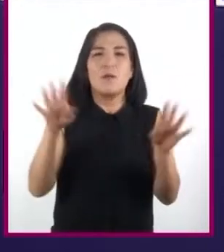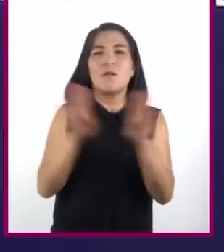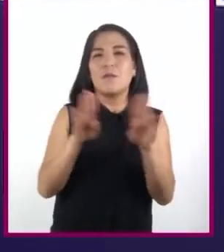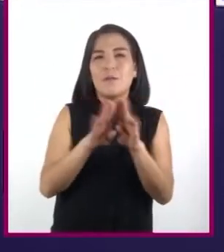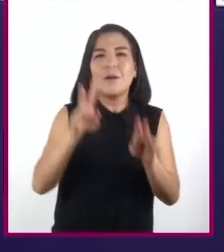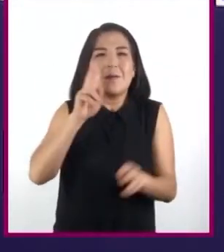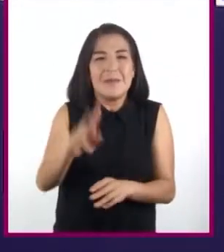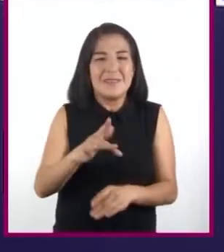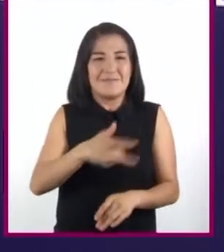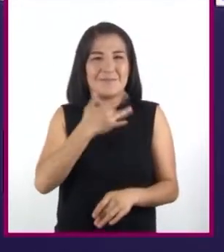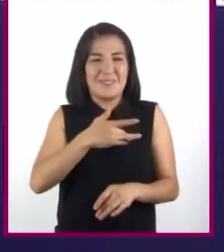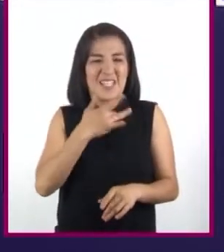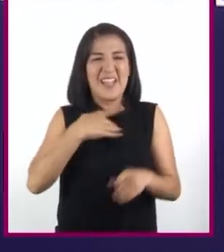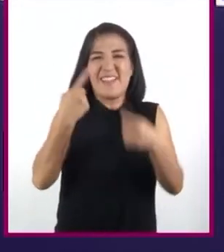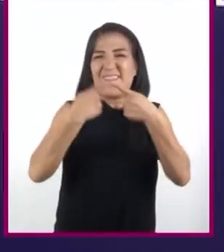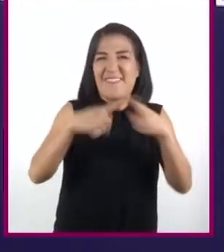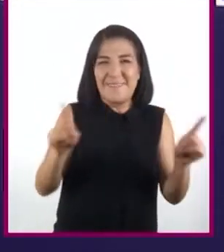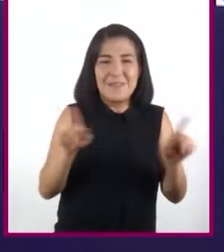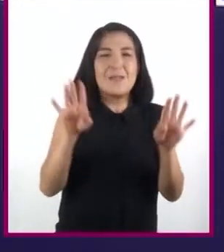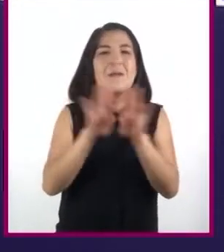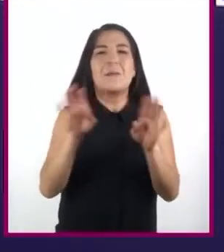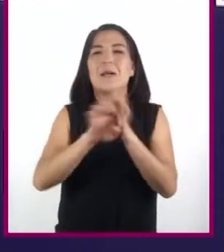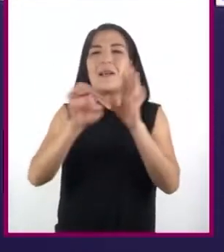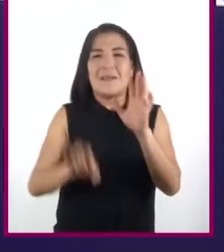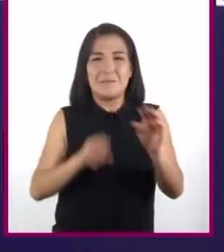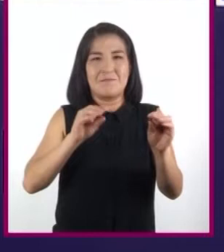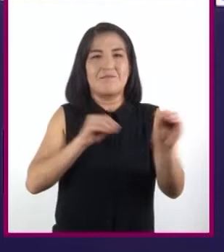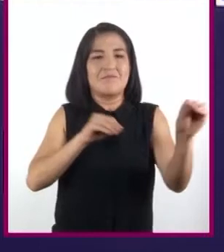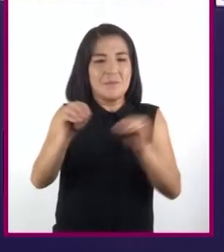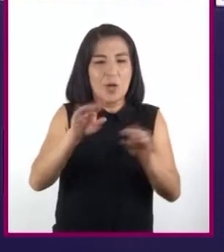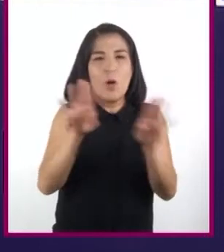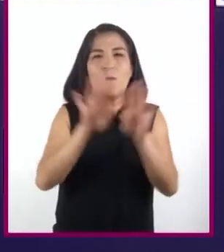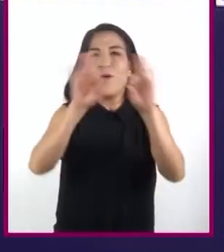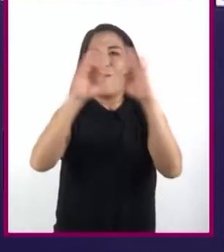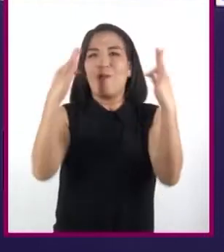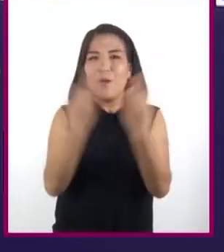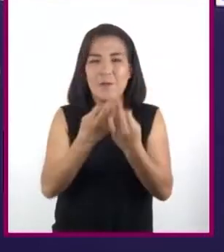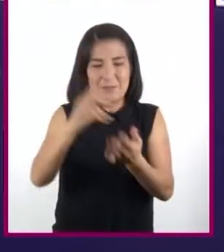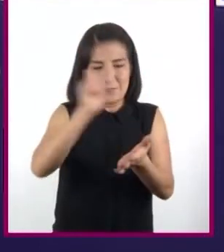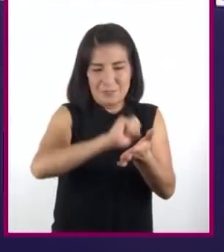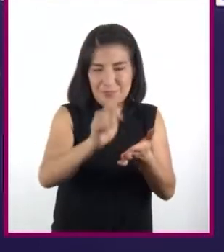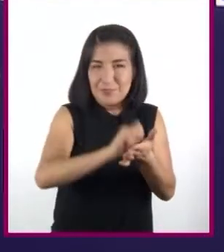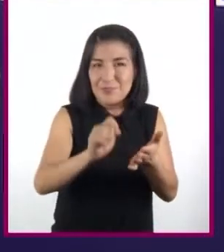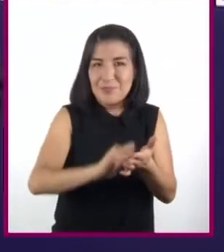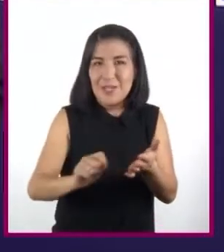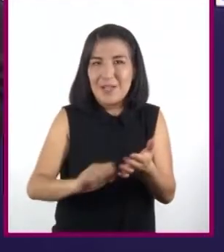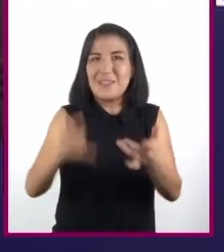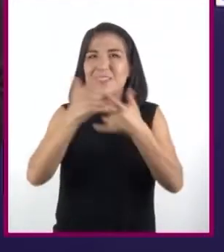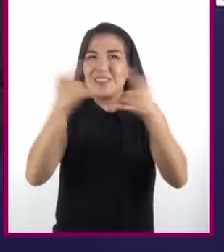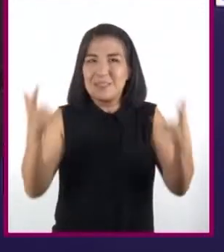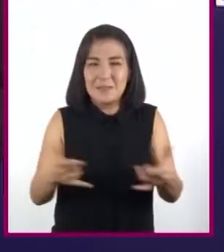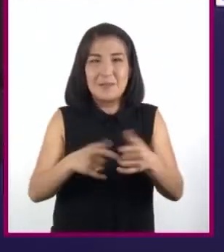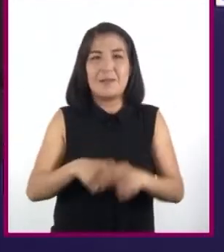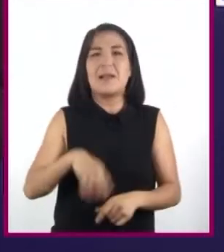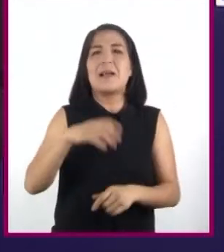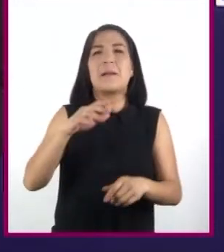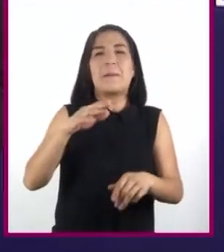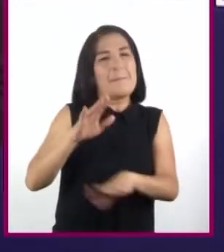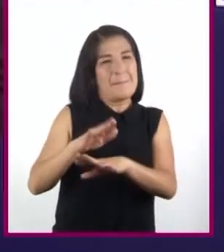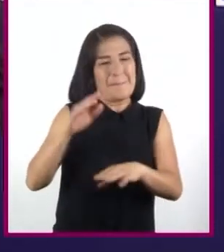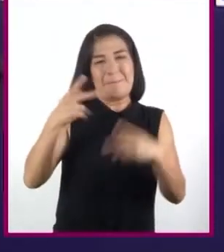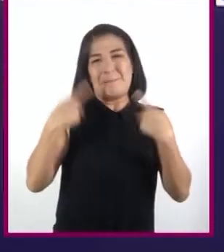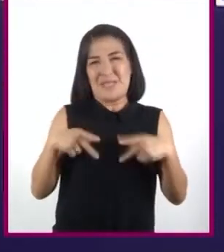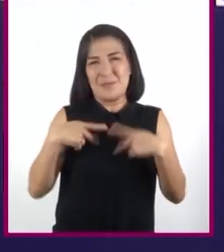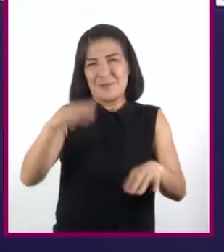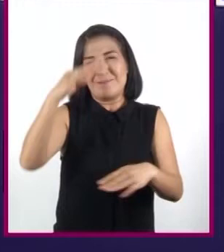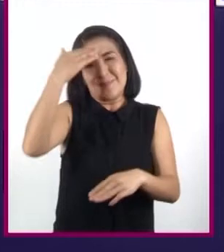manifestaciones distintas para poder diferenciar las formas de escribir estos textos. Los especialistas en el tema